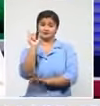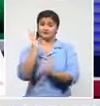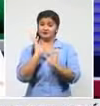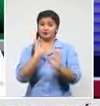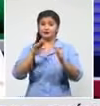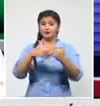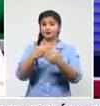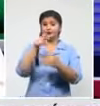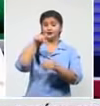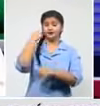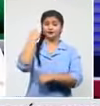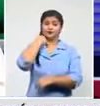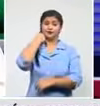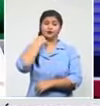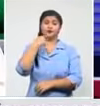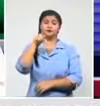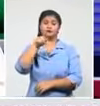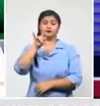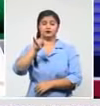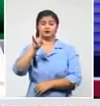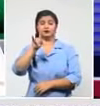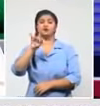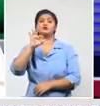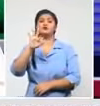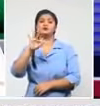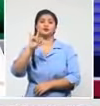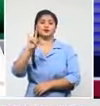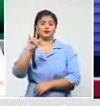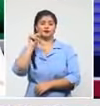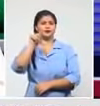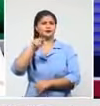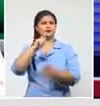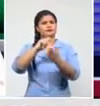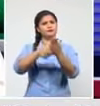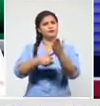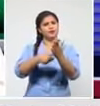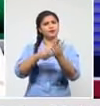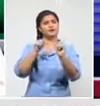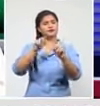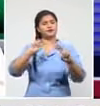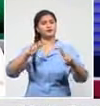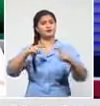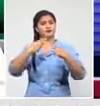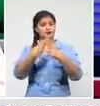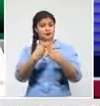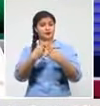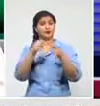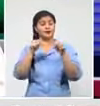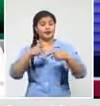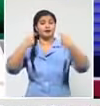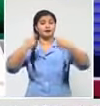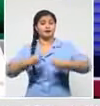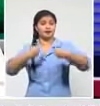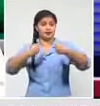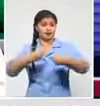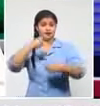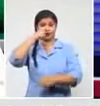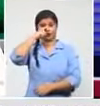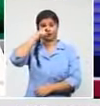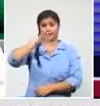año 1989, se firmó la Convención de los Derechos del Niño por muchos